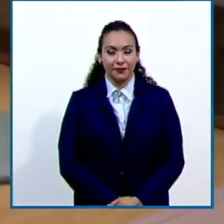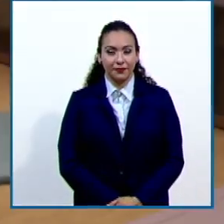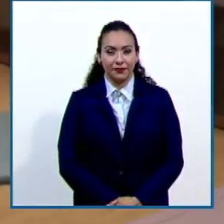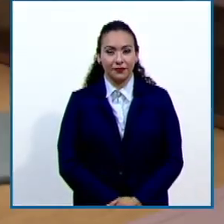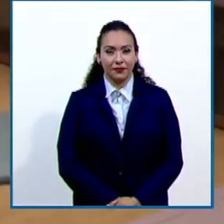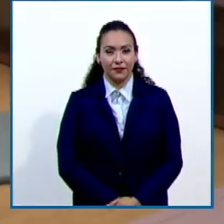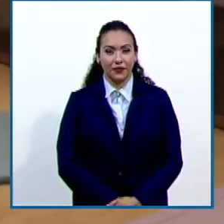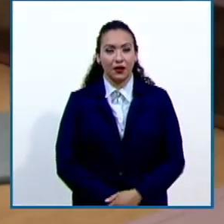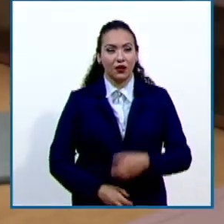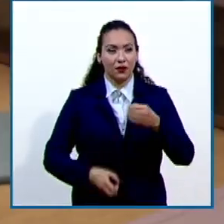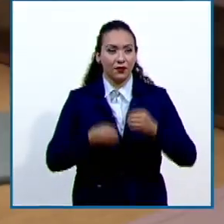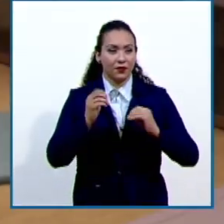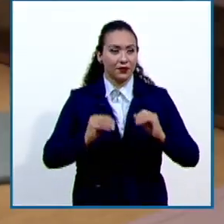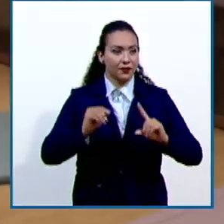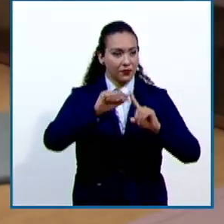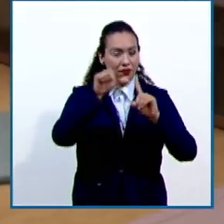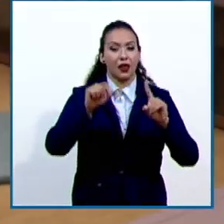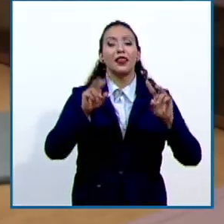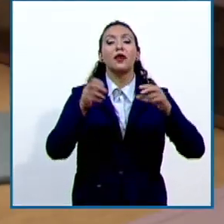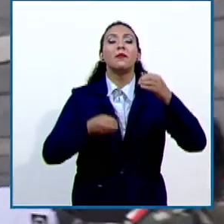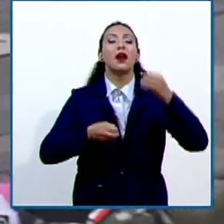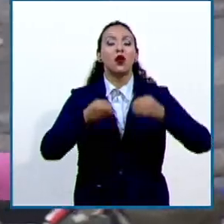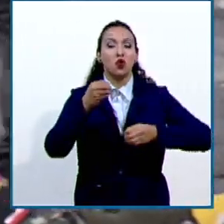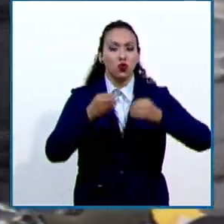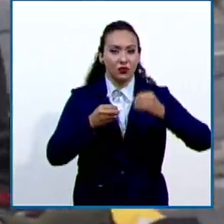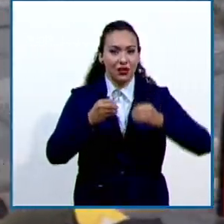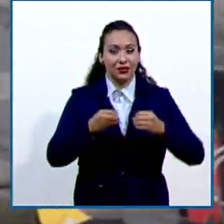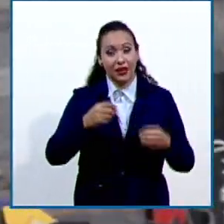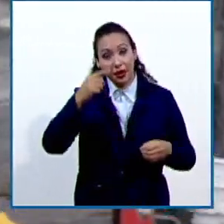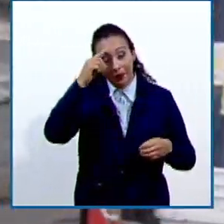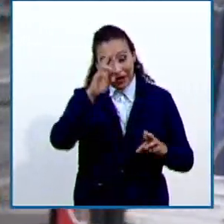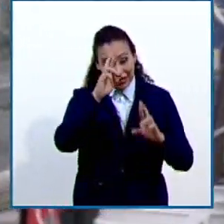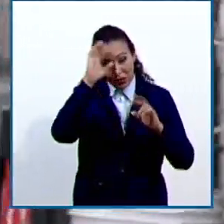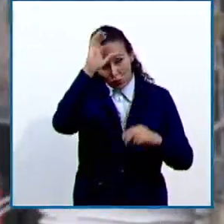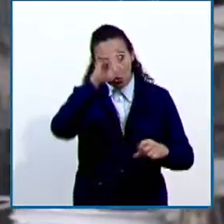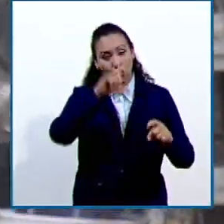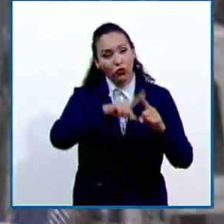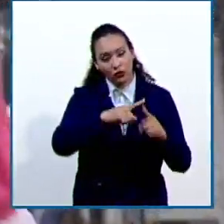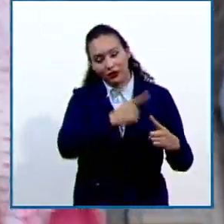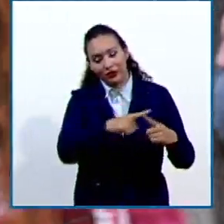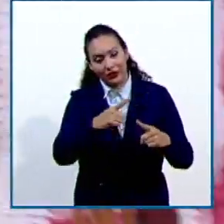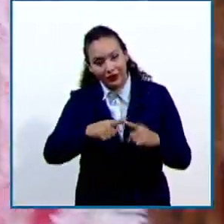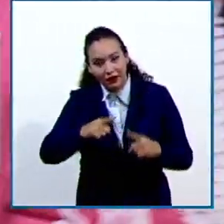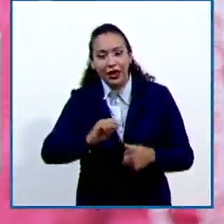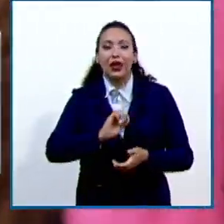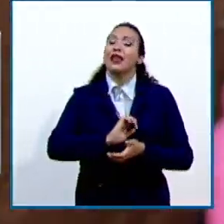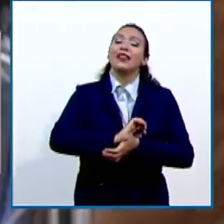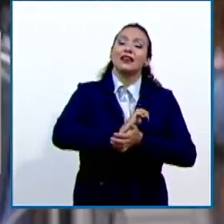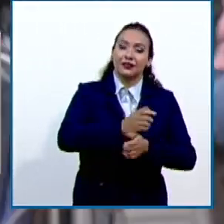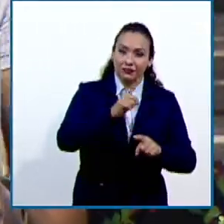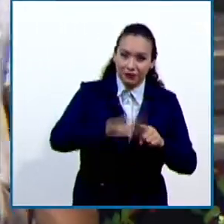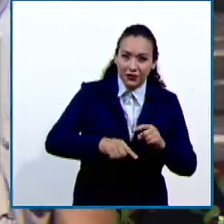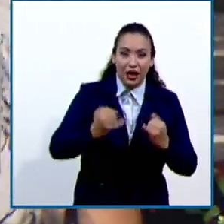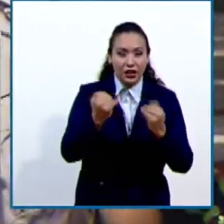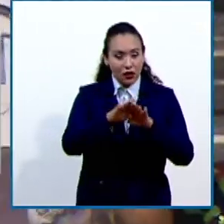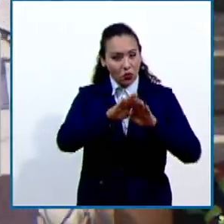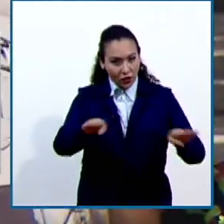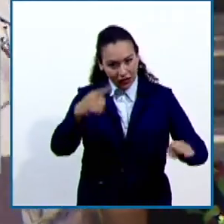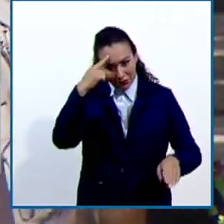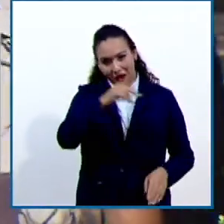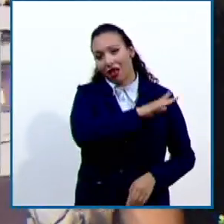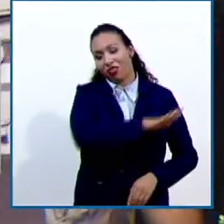Los criterios de la Suprema Corte sobre justicia intercultural, el derecho a la igualdad y no discriminación para todas las personas